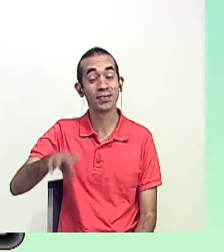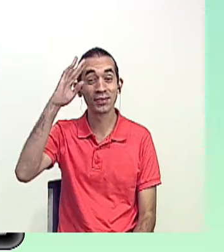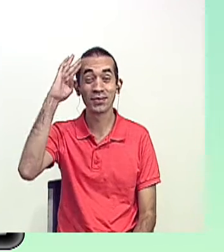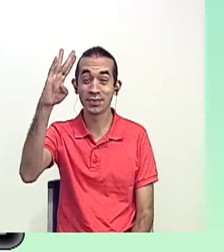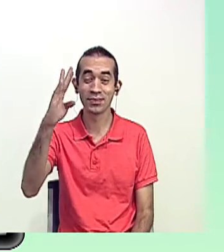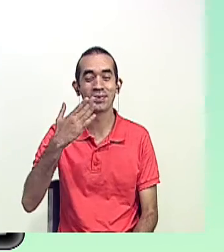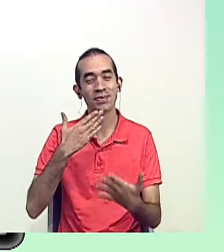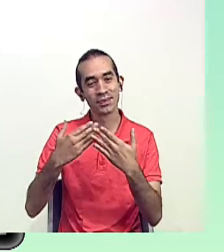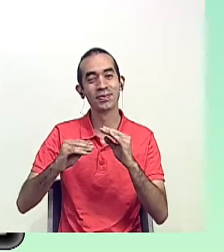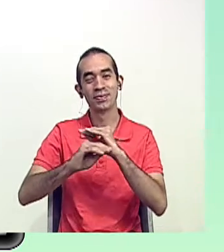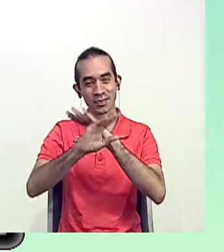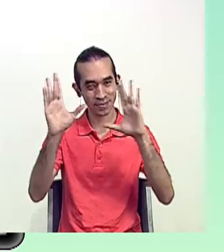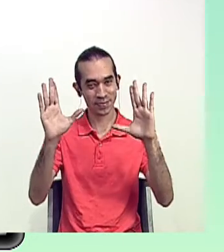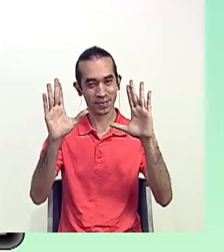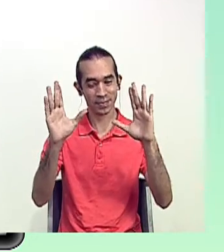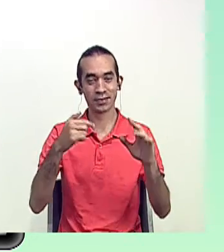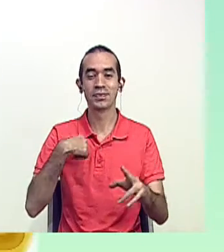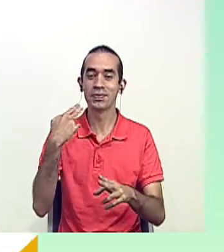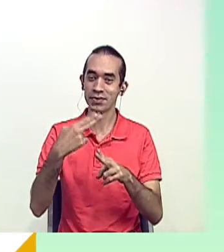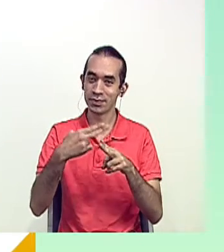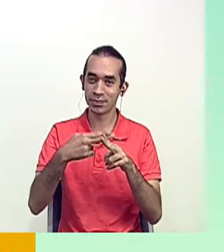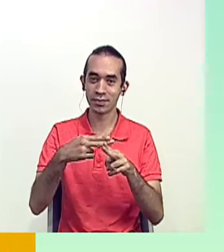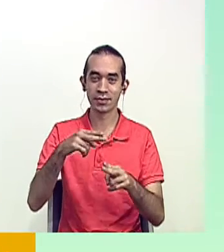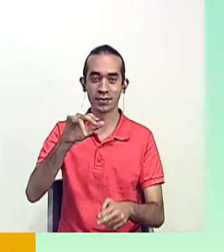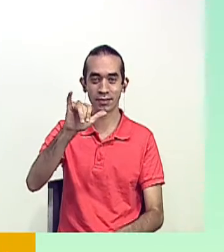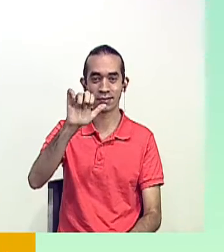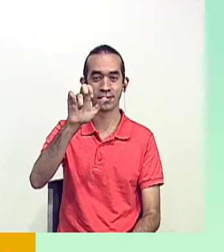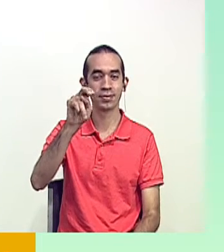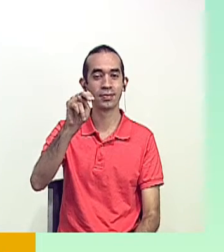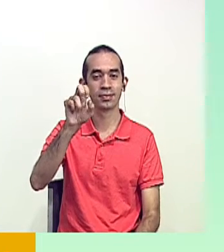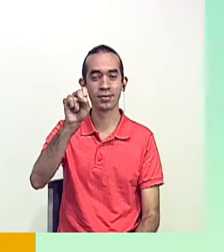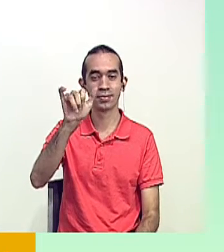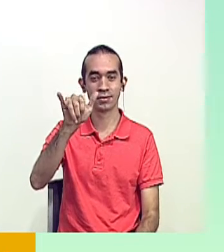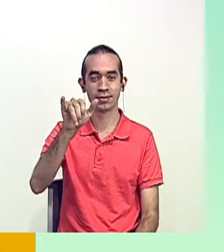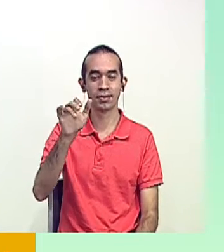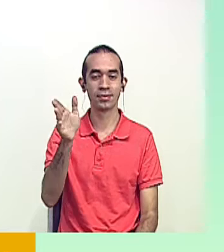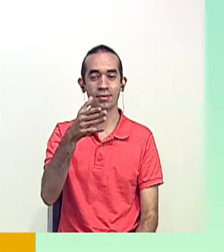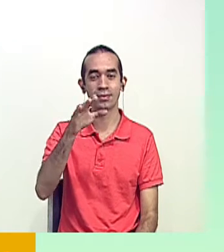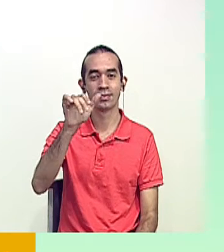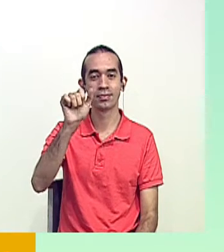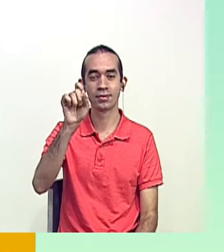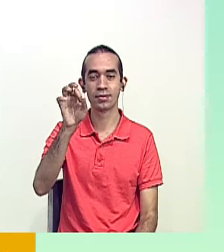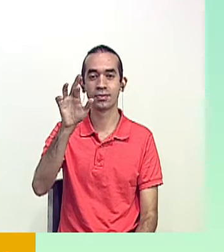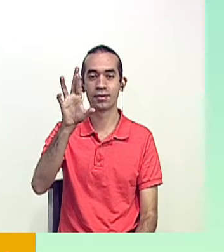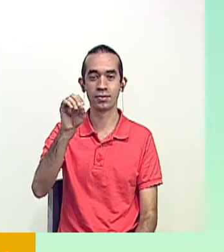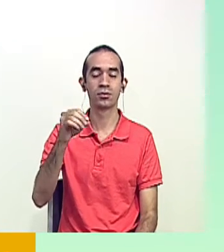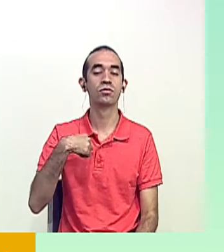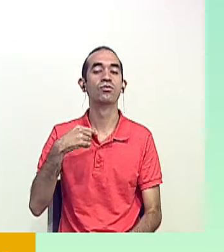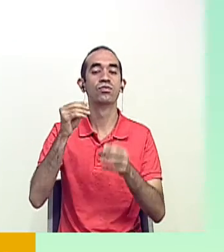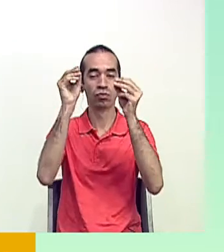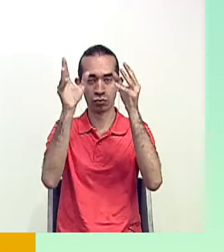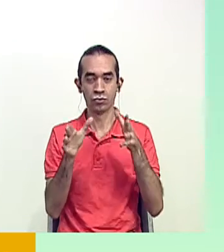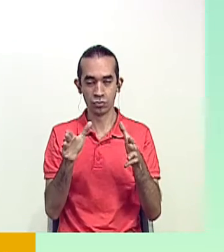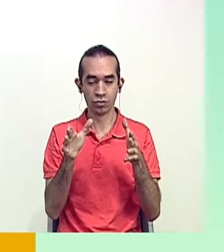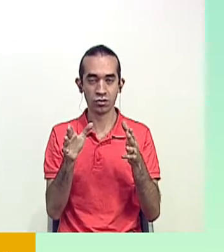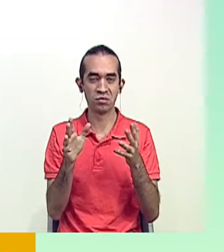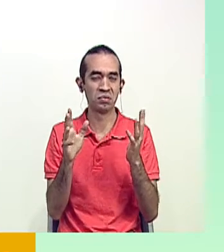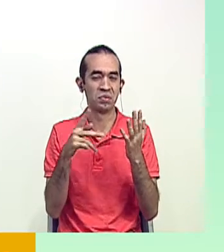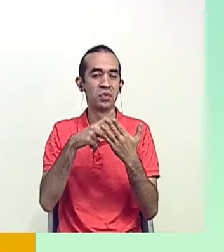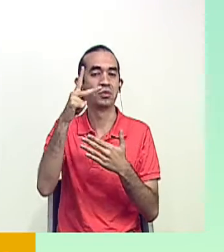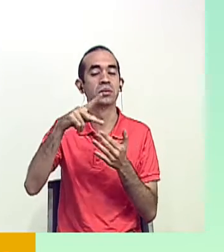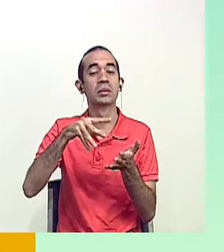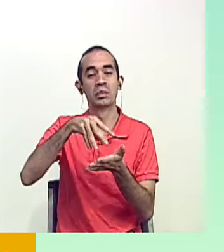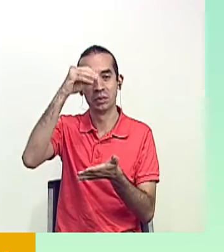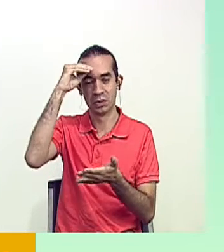Hola, muy buenos días. Mi nombre es Jency Castro y soy su profesora del programa Aprendo en Casa del